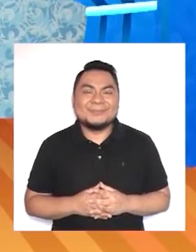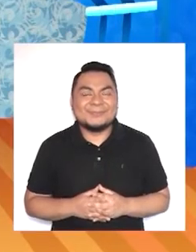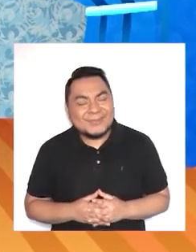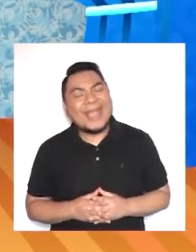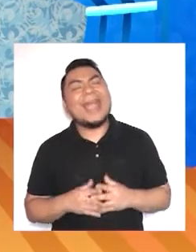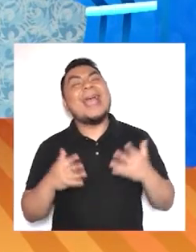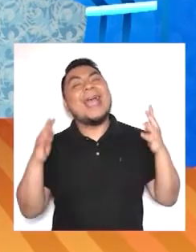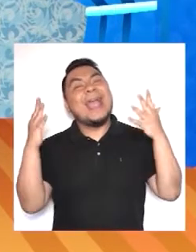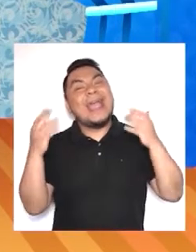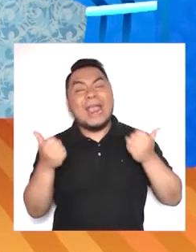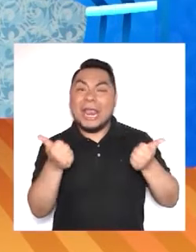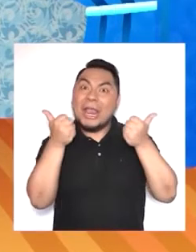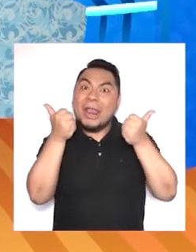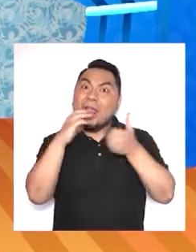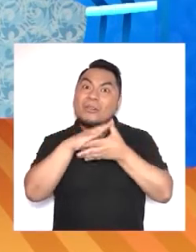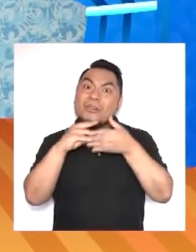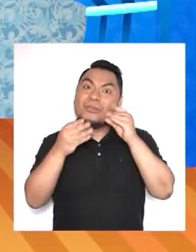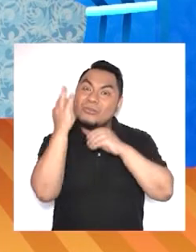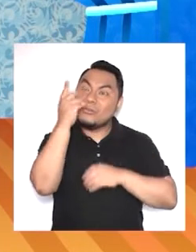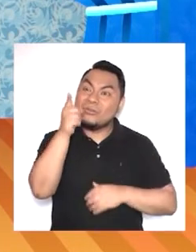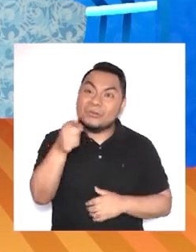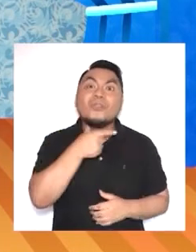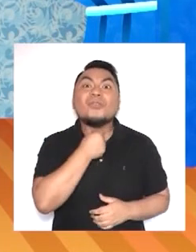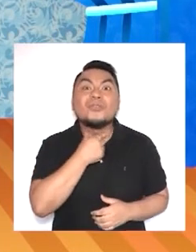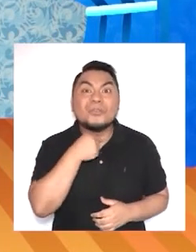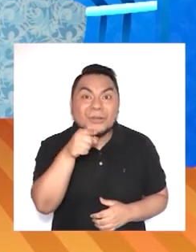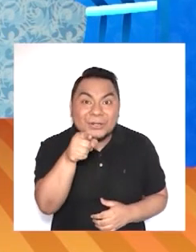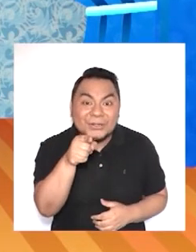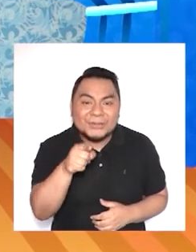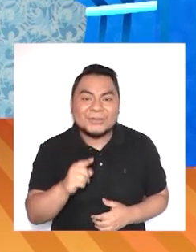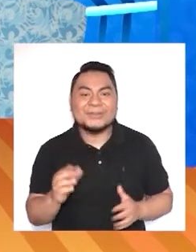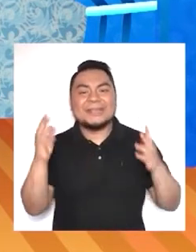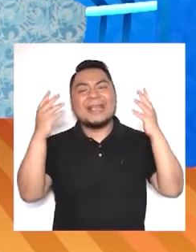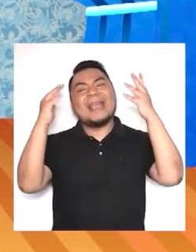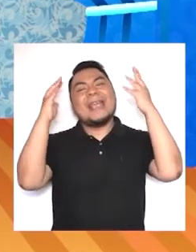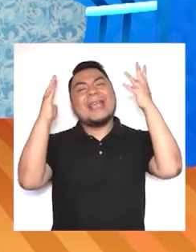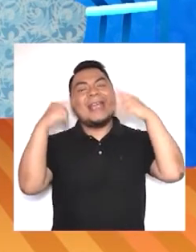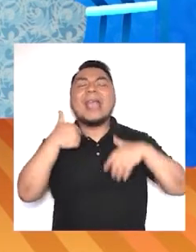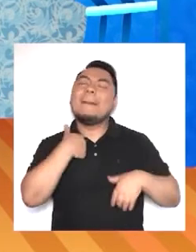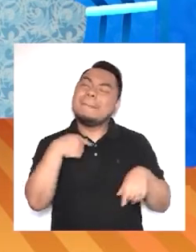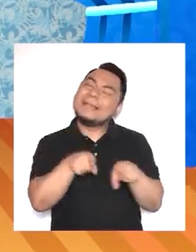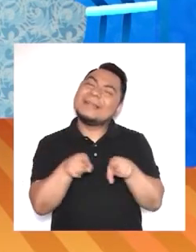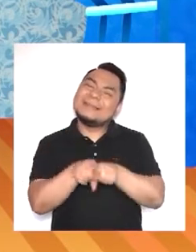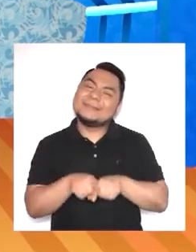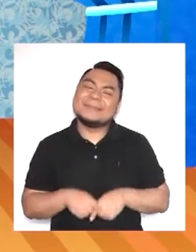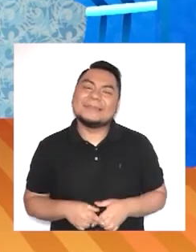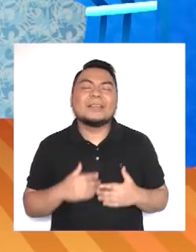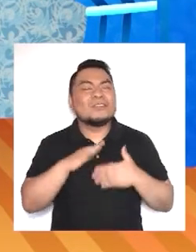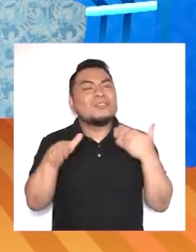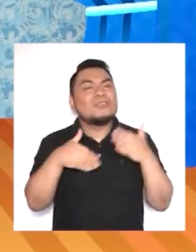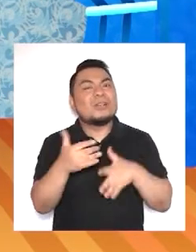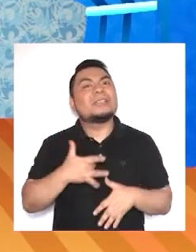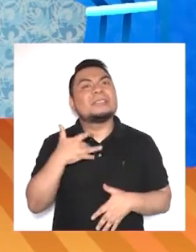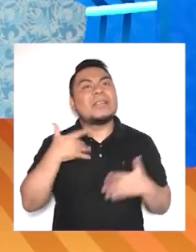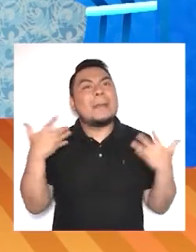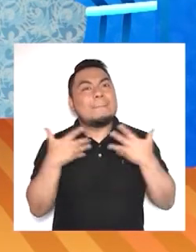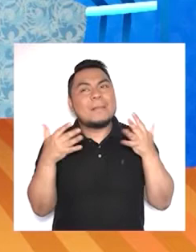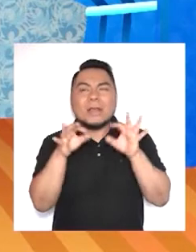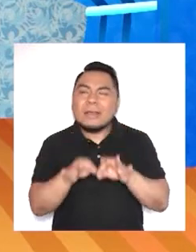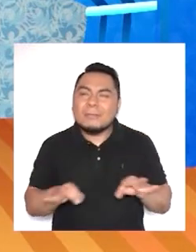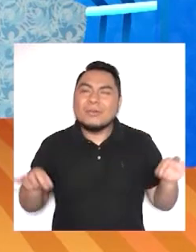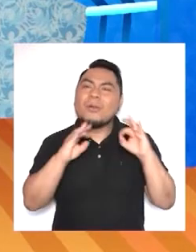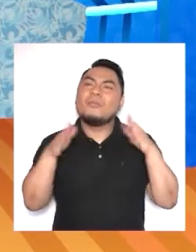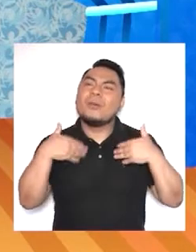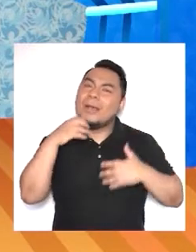¡Ah! ¡Qué magnífica historia! ¿Les gustó? ¡Sí! A mí también. Todos sentimos miedo. Lo importante es